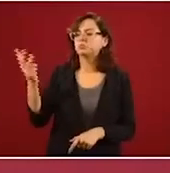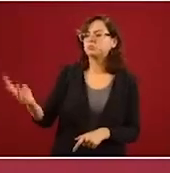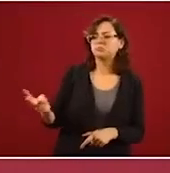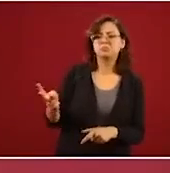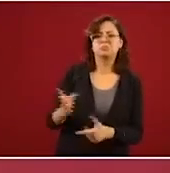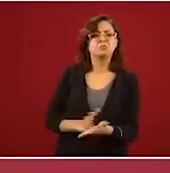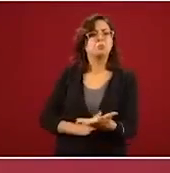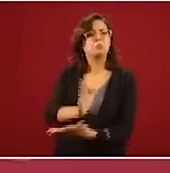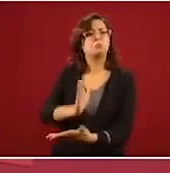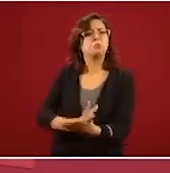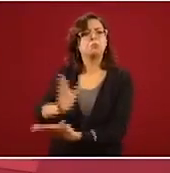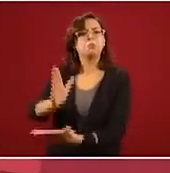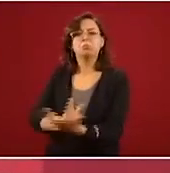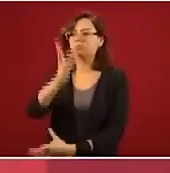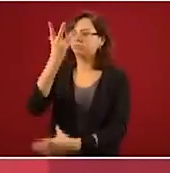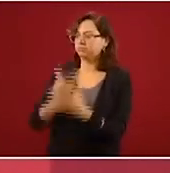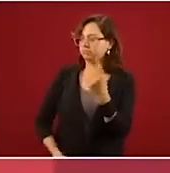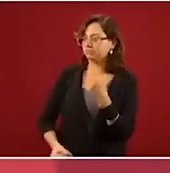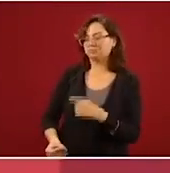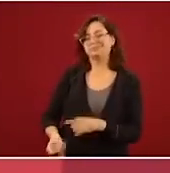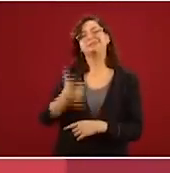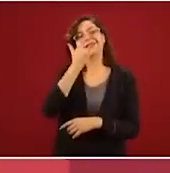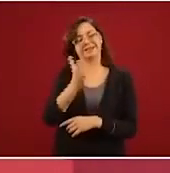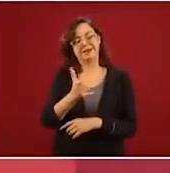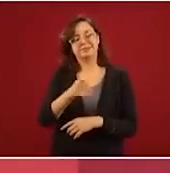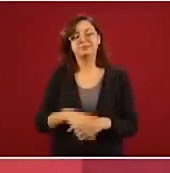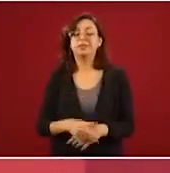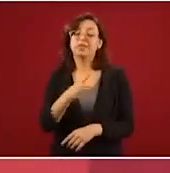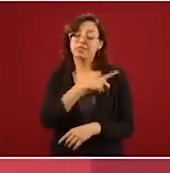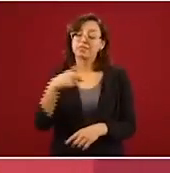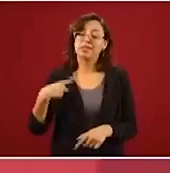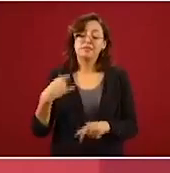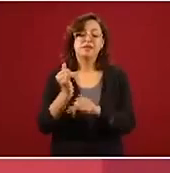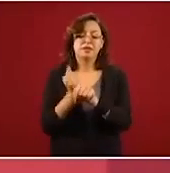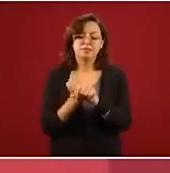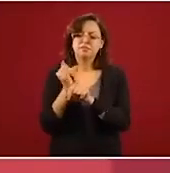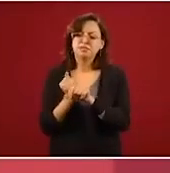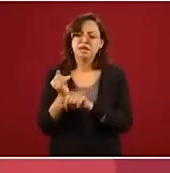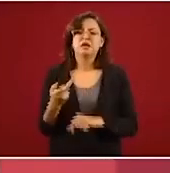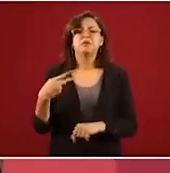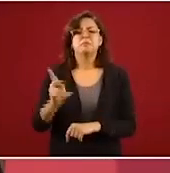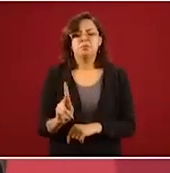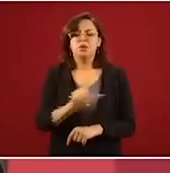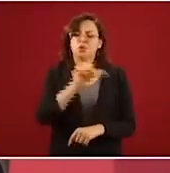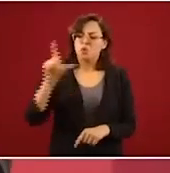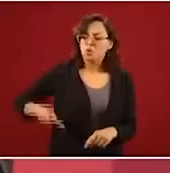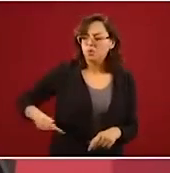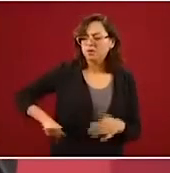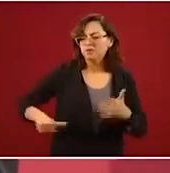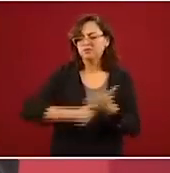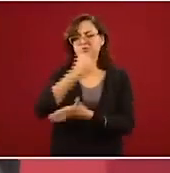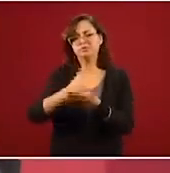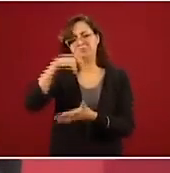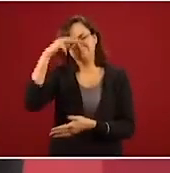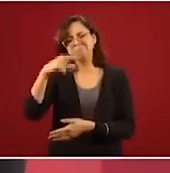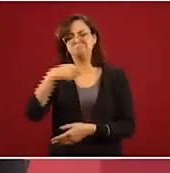Entonces se tiene que investigar. Le tengo confianza al gobierno de la Ciudad de